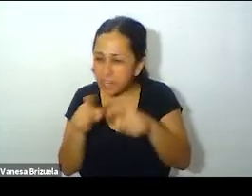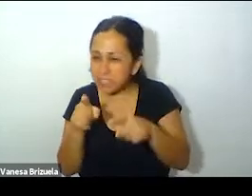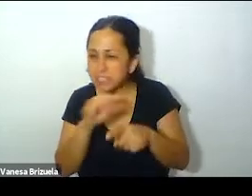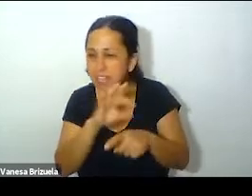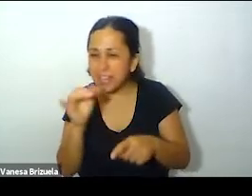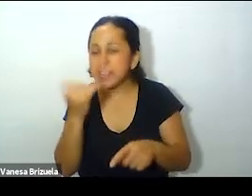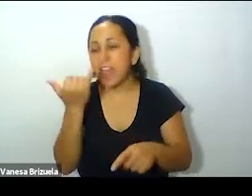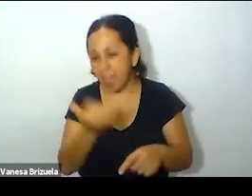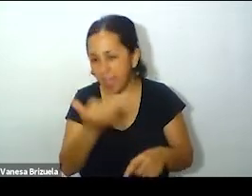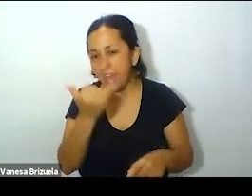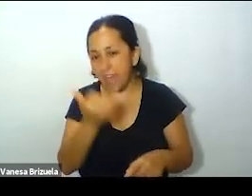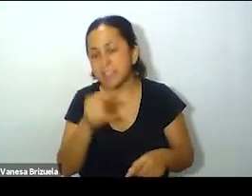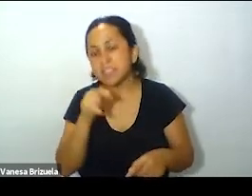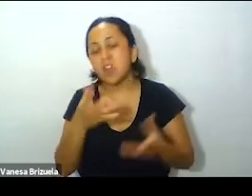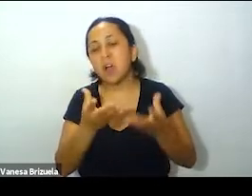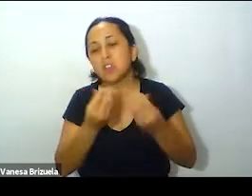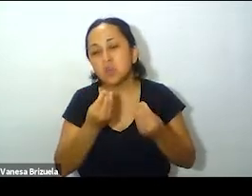Y eso ayuda a